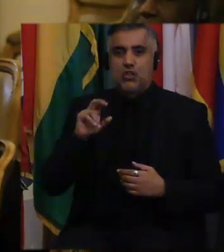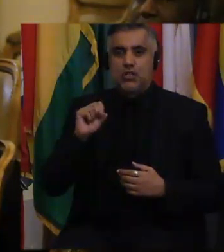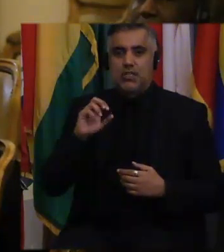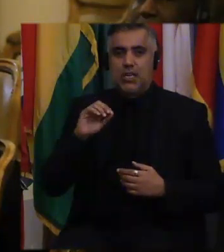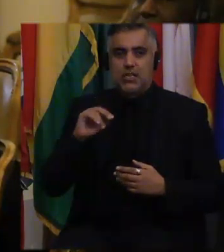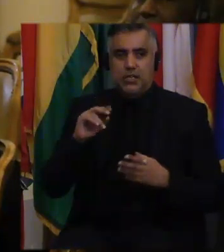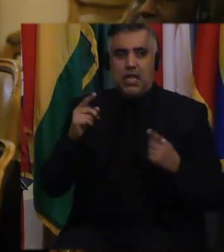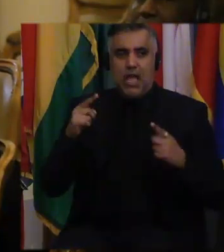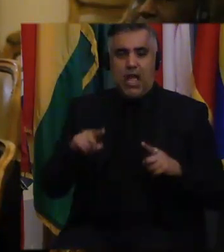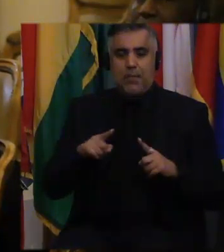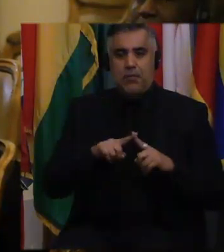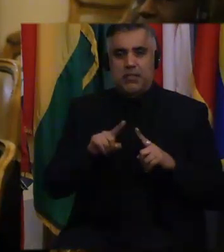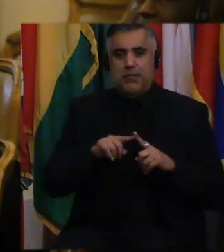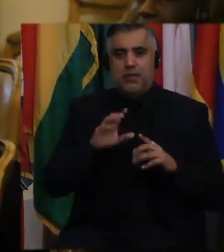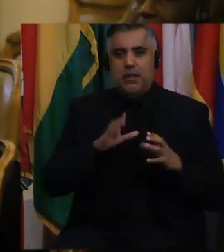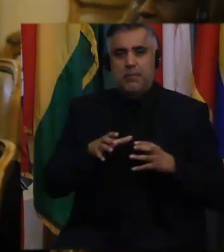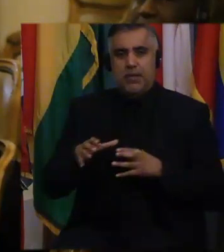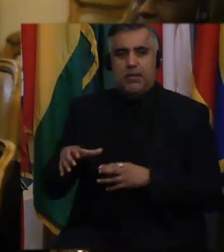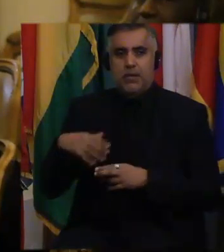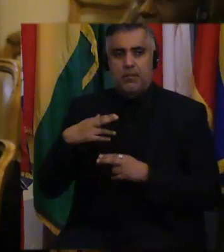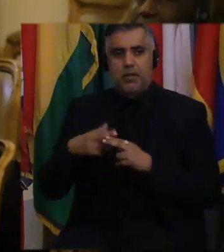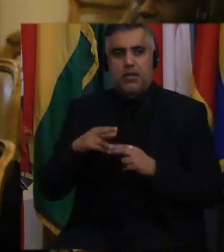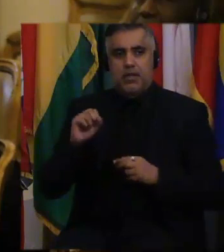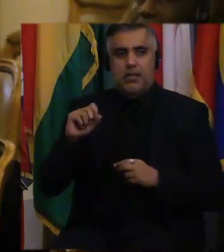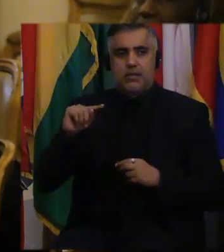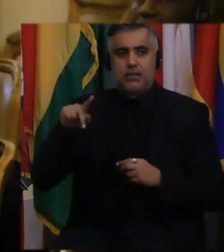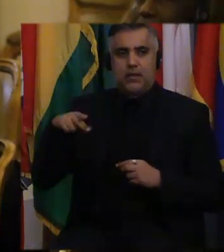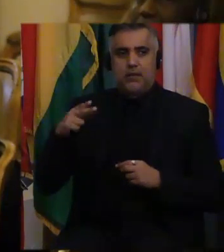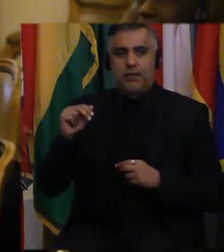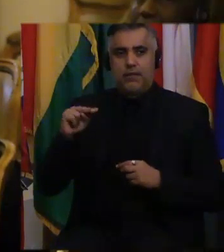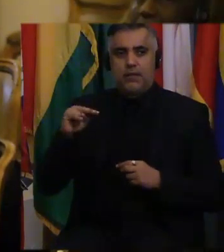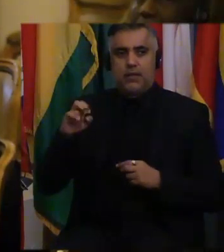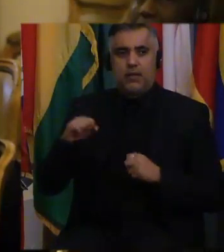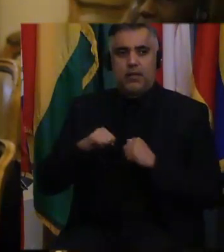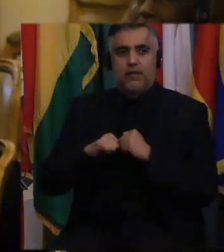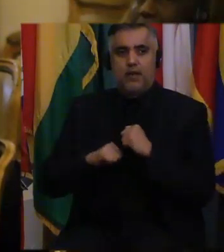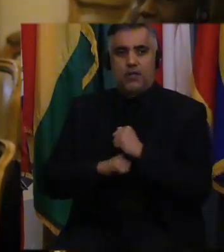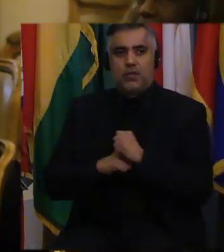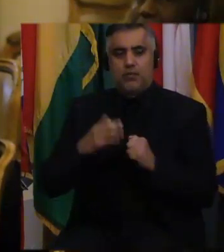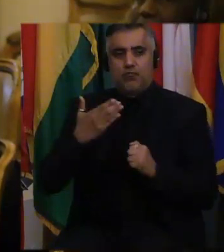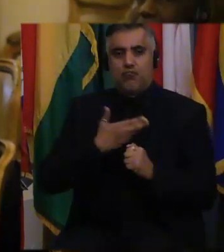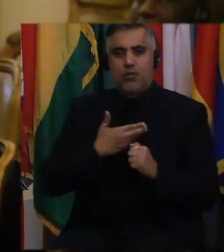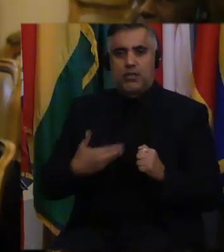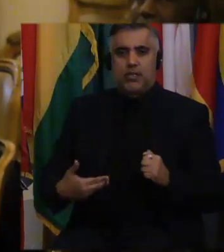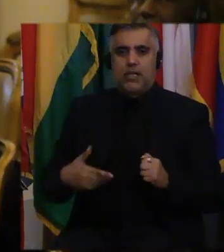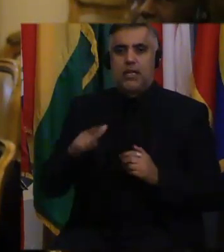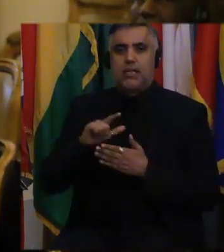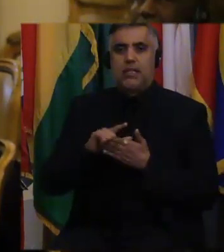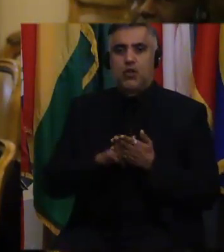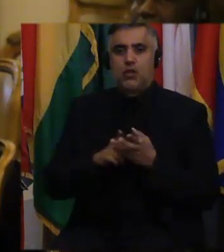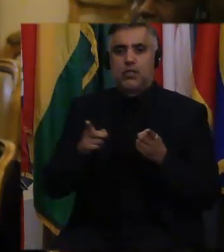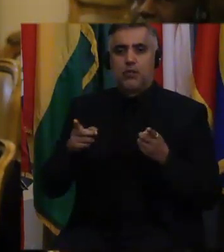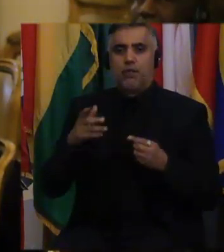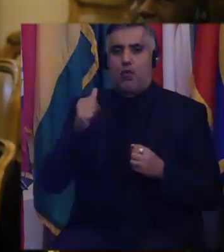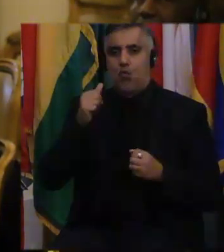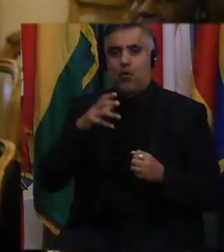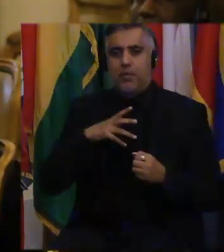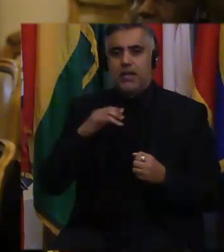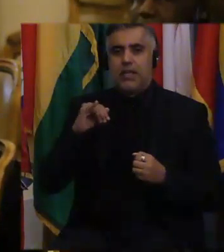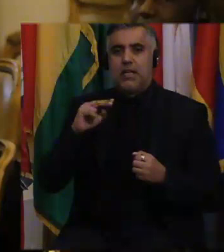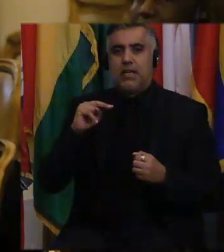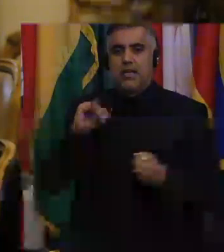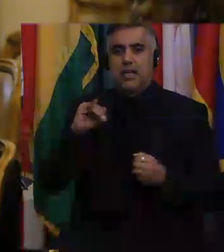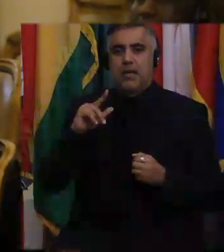here with all the different mechanisms. My name is Stephanie Ortoleva, and I'm the founding president and legal director for Women